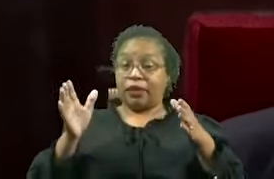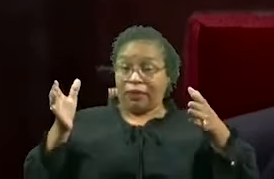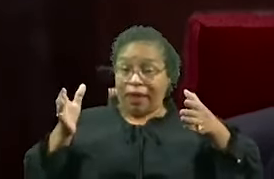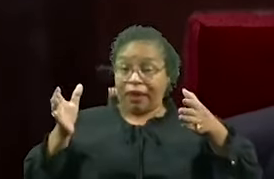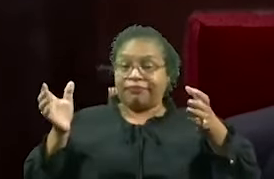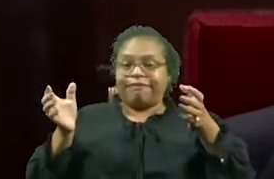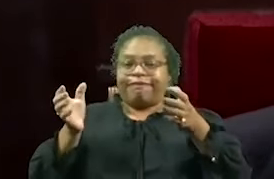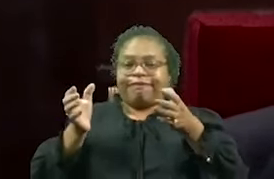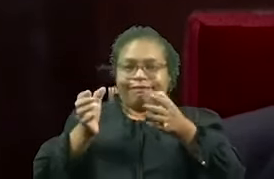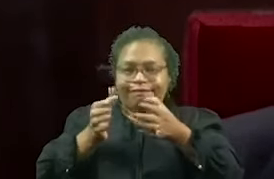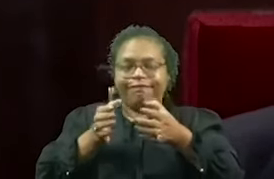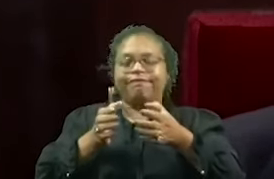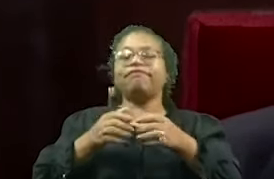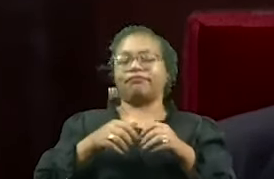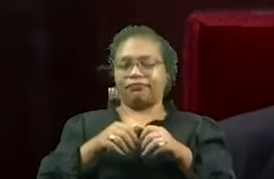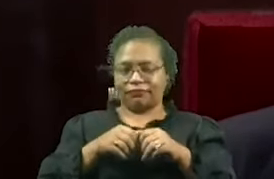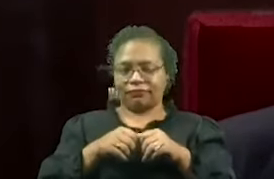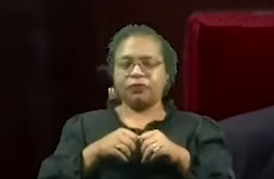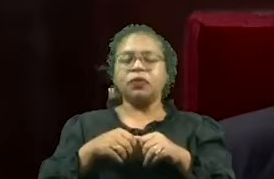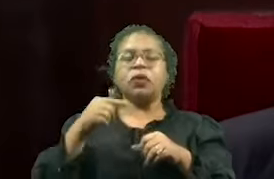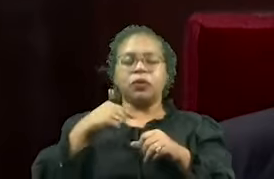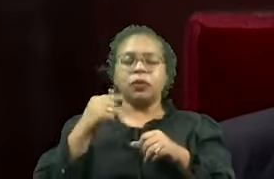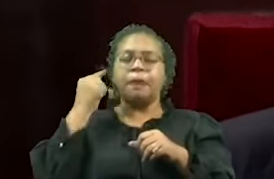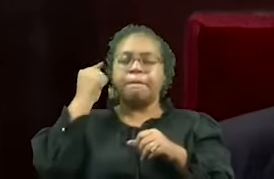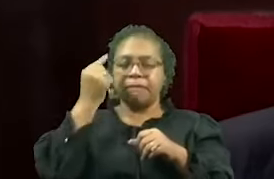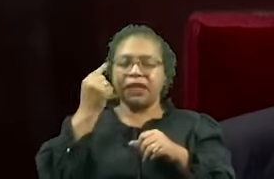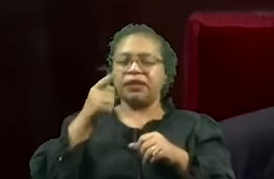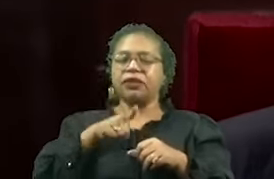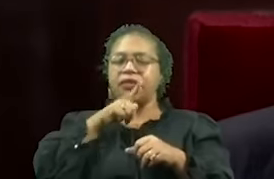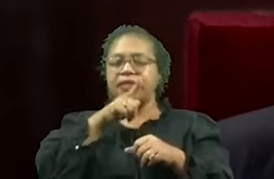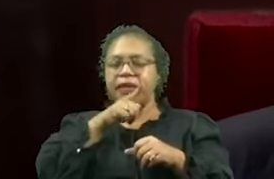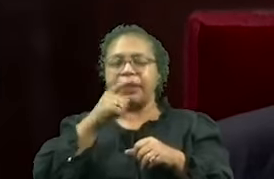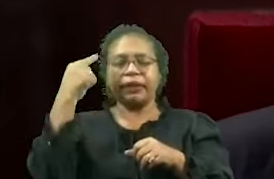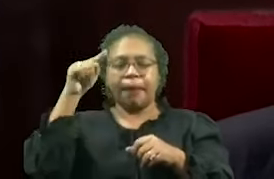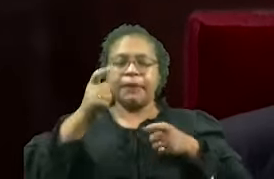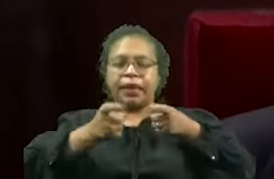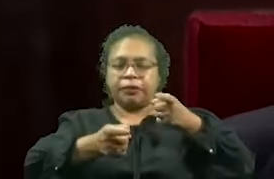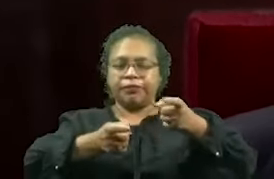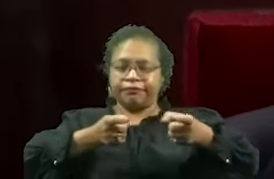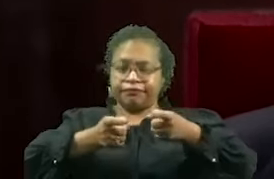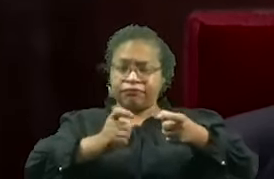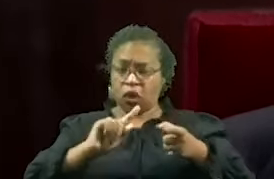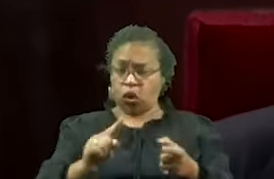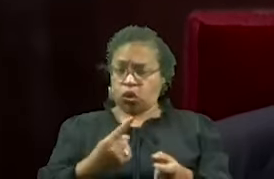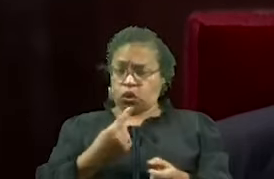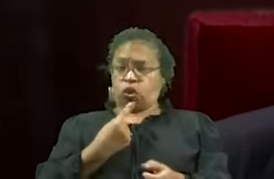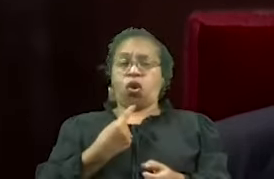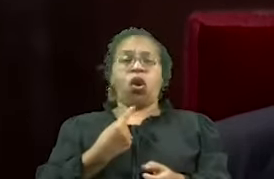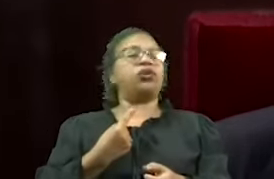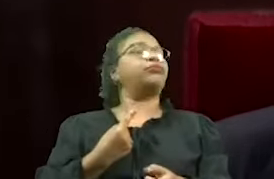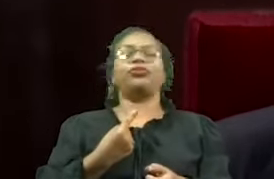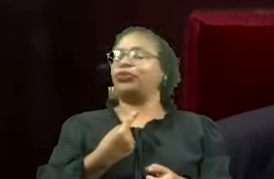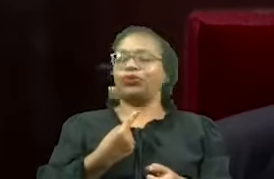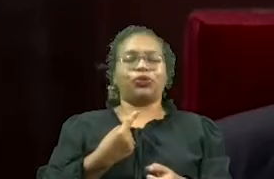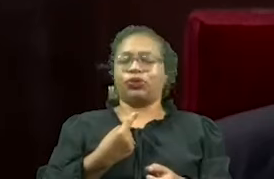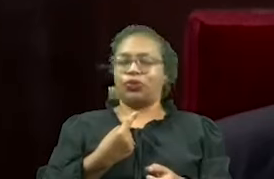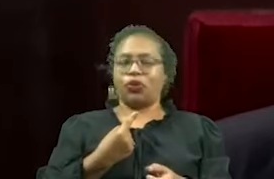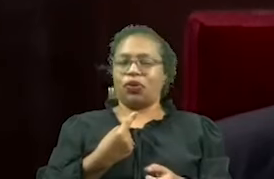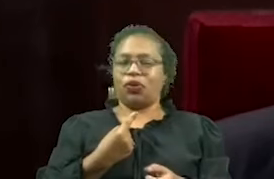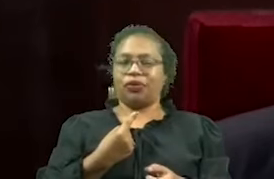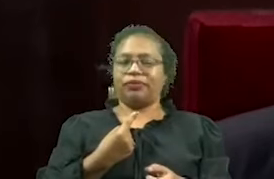que el ejercicio del poder es siempre colectivo y temporal que uno sirve al cargo y no se sirve